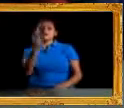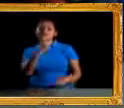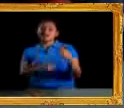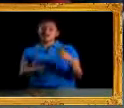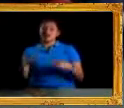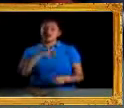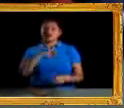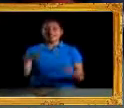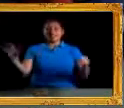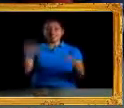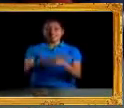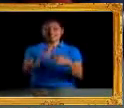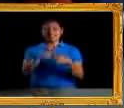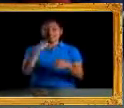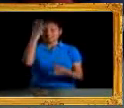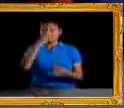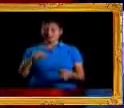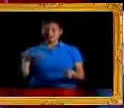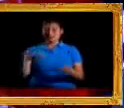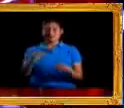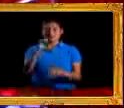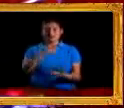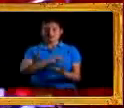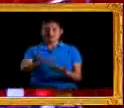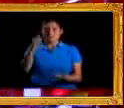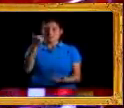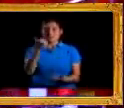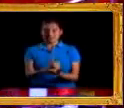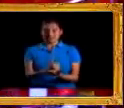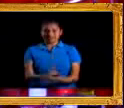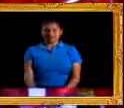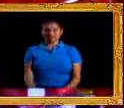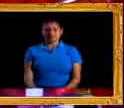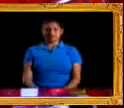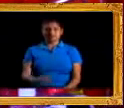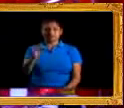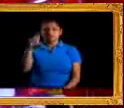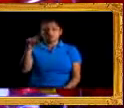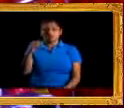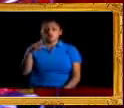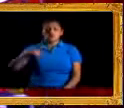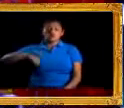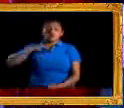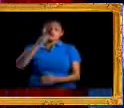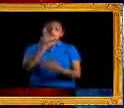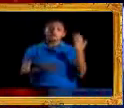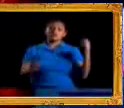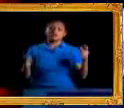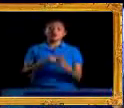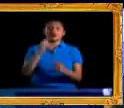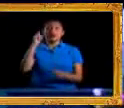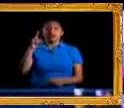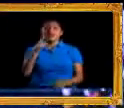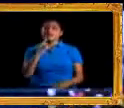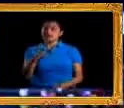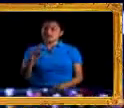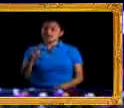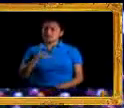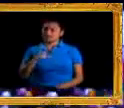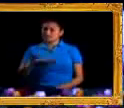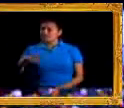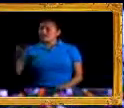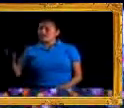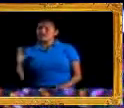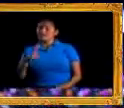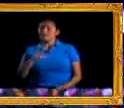Santo? ¿Cuántos vinieron a ser llenos del Espíritu Santo? Si no, no nos vamos con Él. Dile al que tienes allá de la par, tienes que